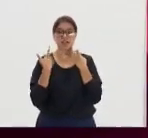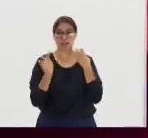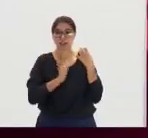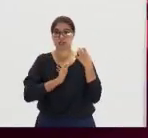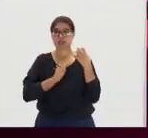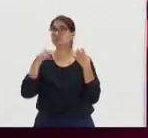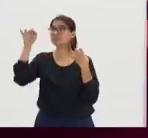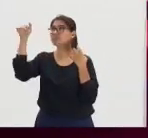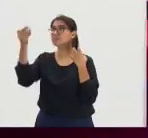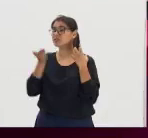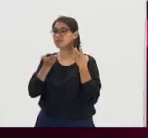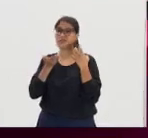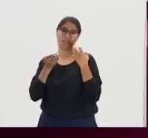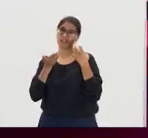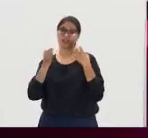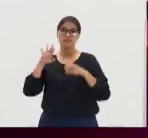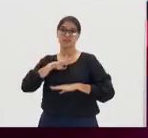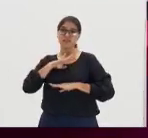te dio.